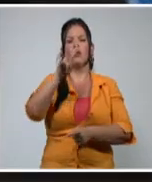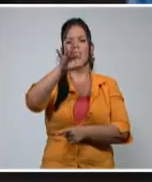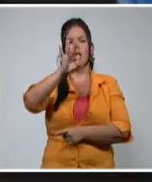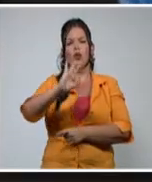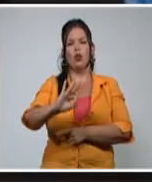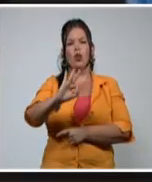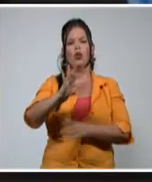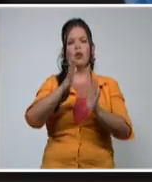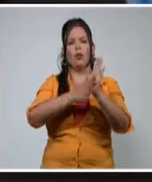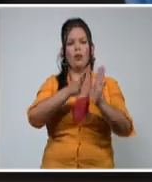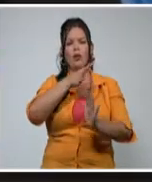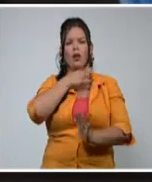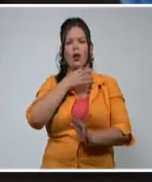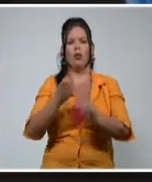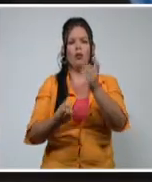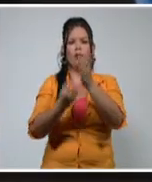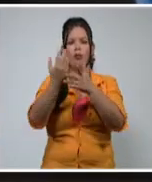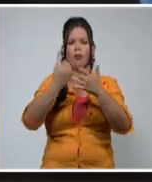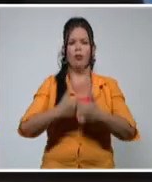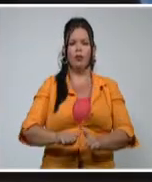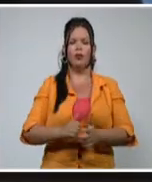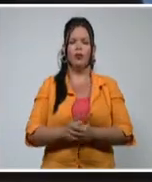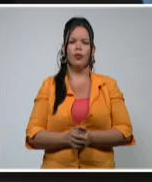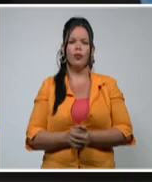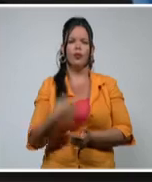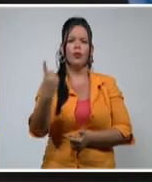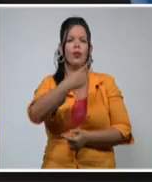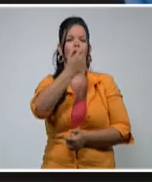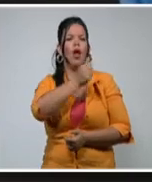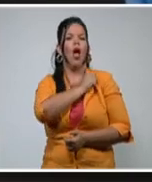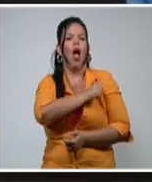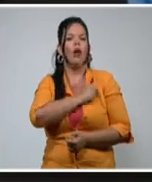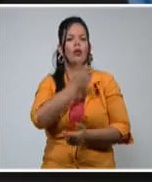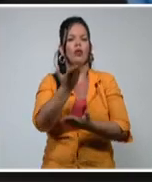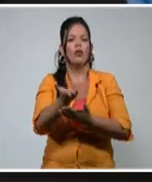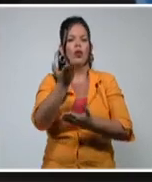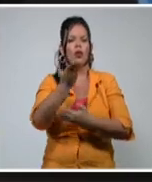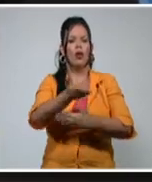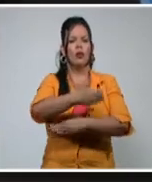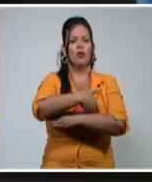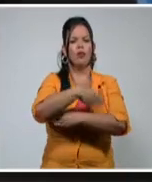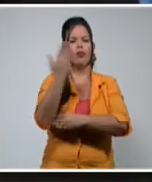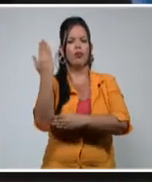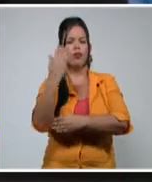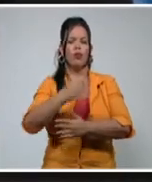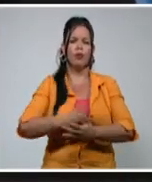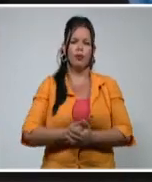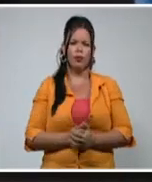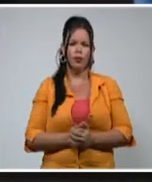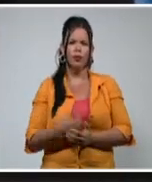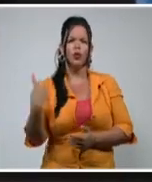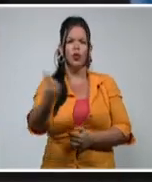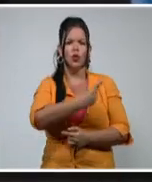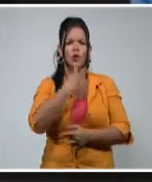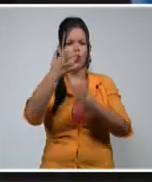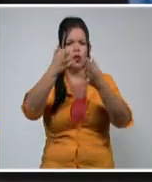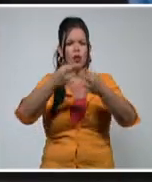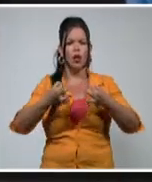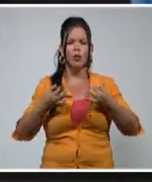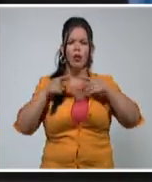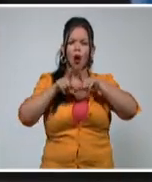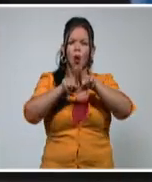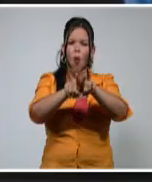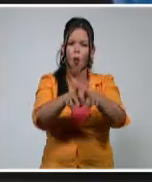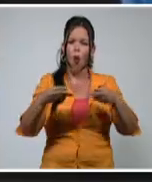amor, por el levantamiento de las sanciones contra la familia cubana y contra el embargo. Vamos a estar unidos en puentes de amor por